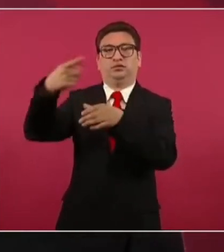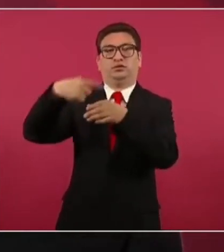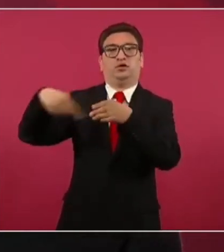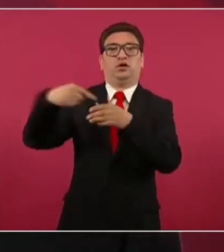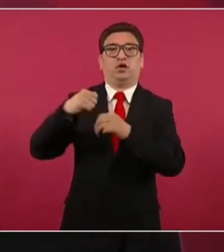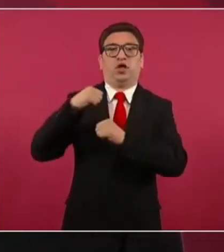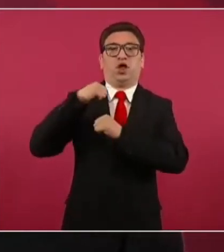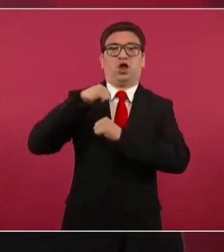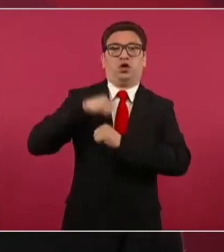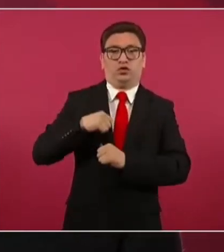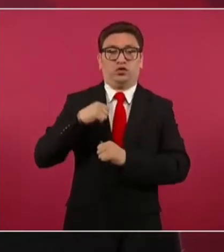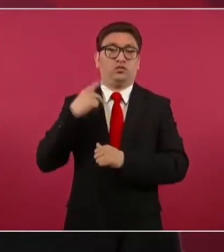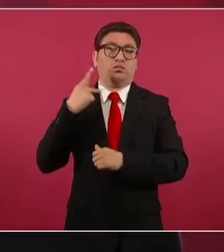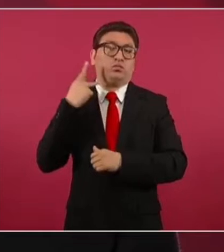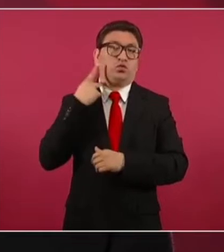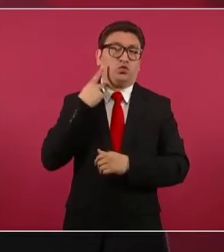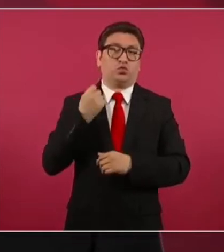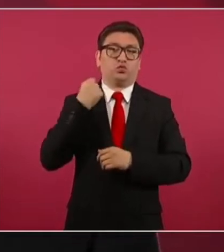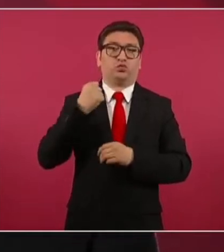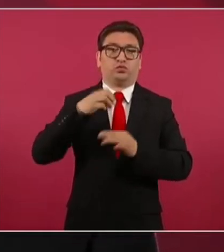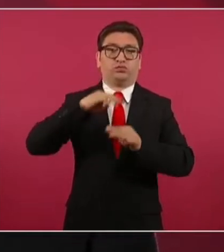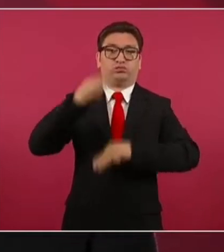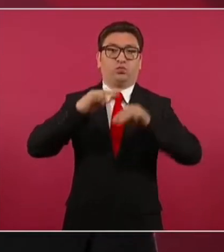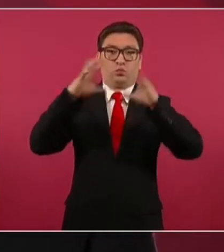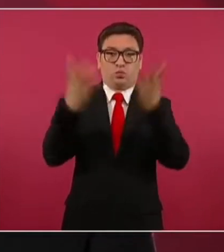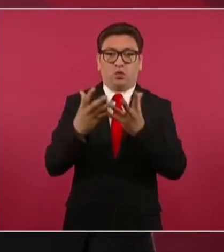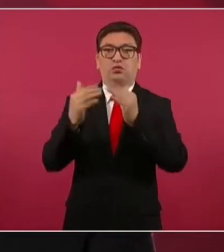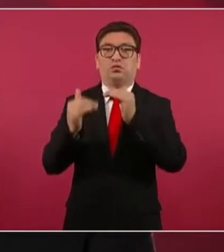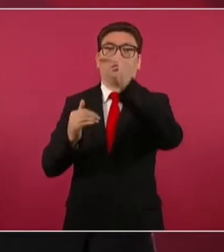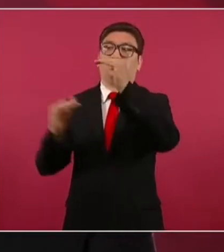de poder económico y de poder político en el mundo.